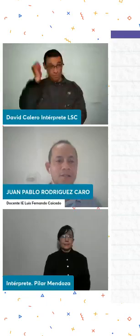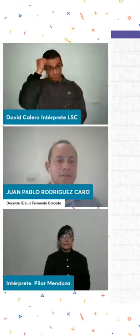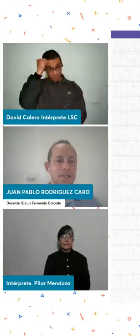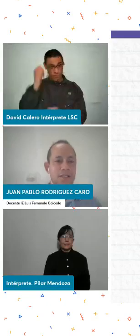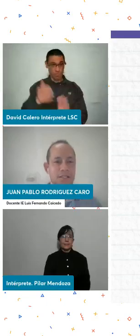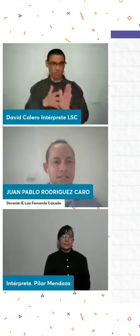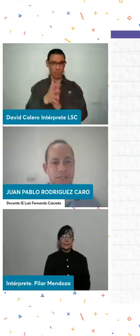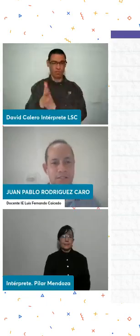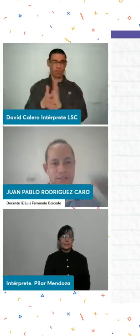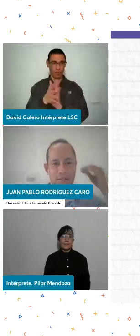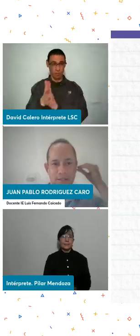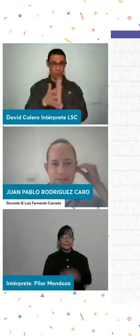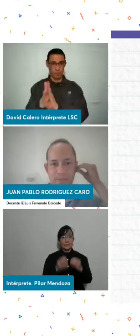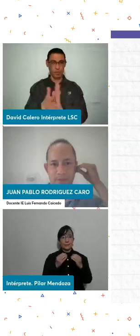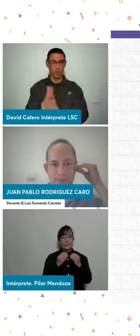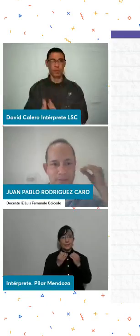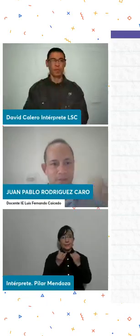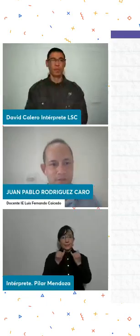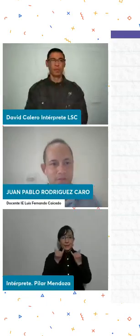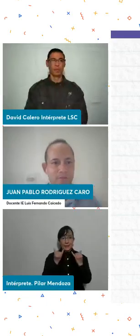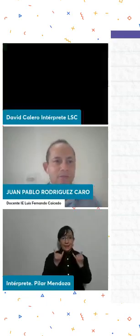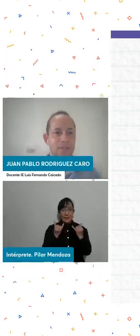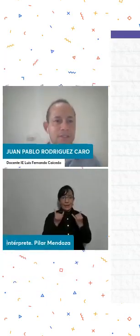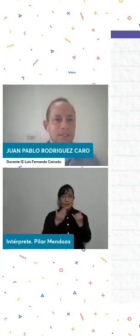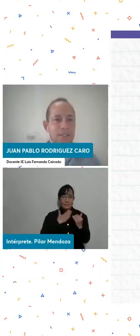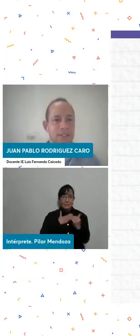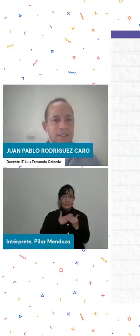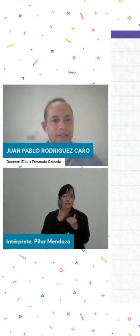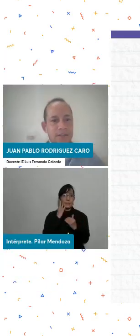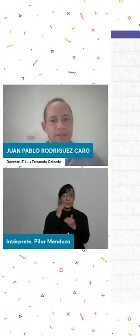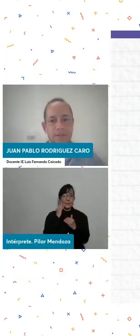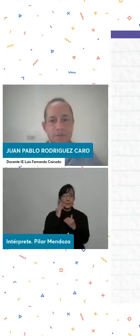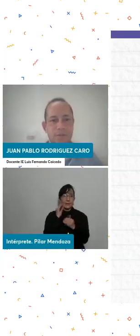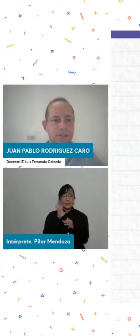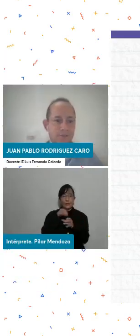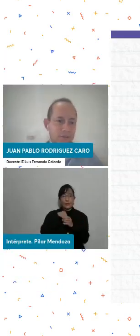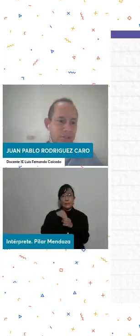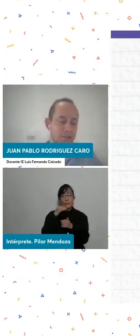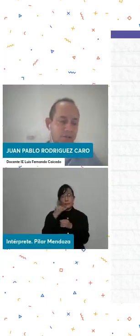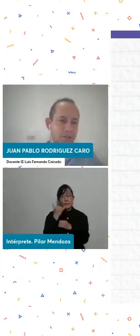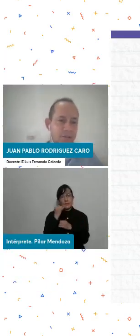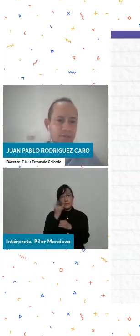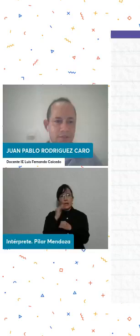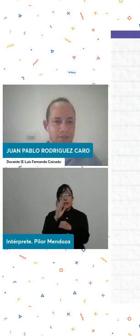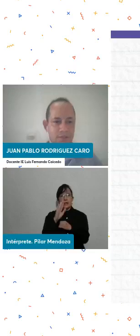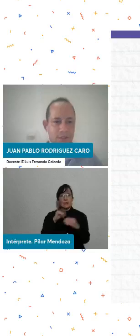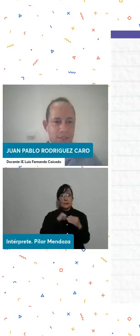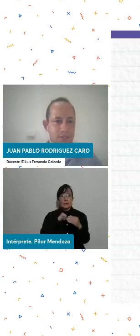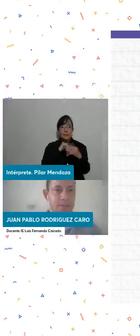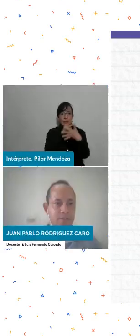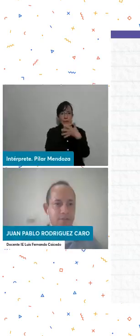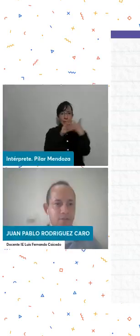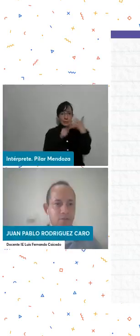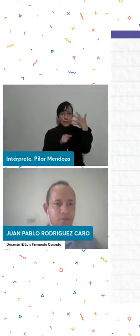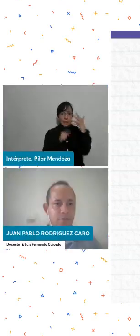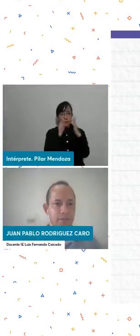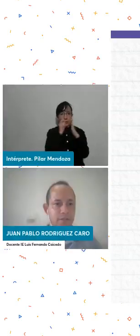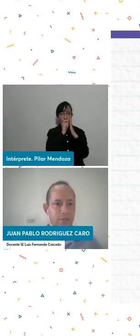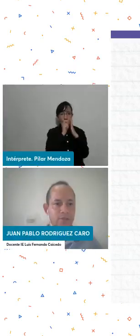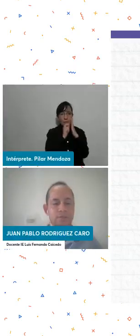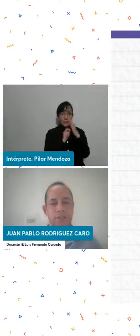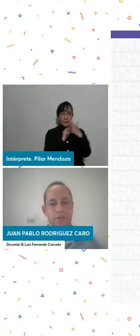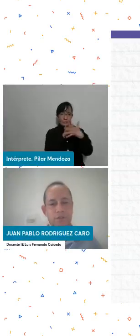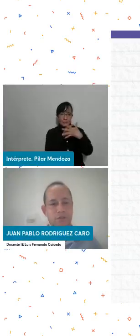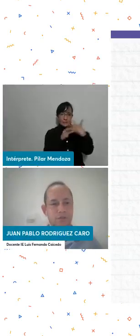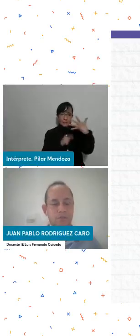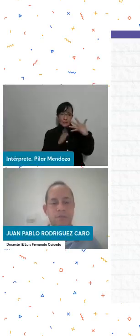experiencia que venimos desarrollando, tenemos, pues, digamos, 5 ítems claves. Uno,